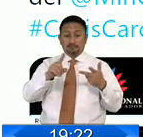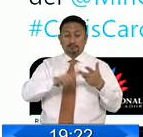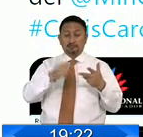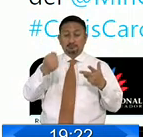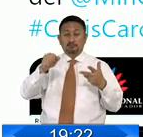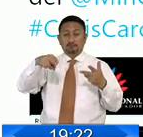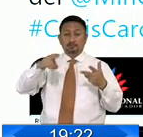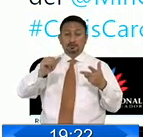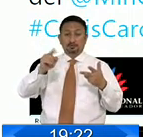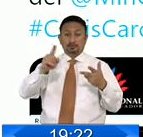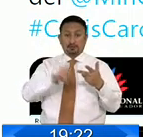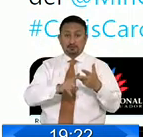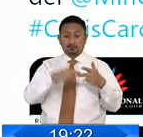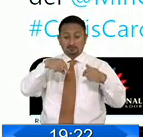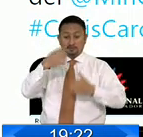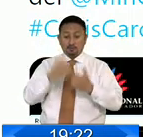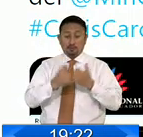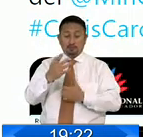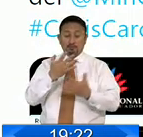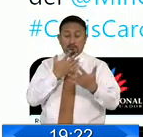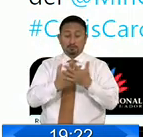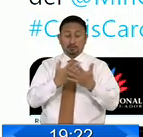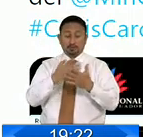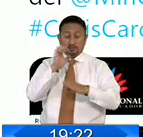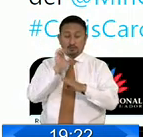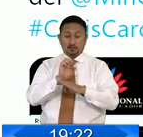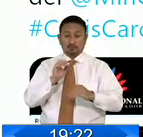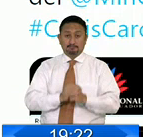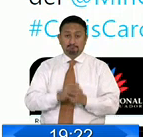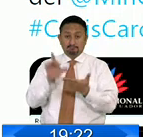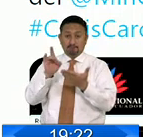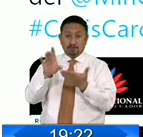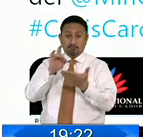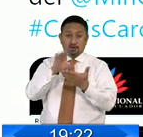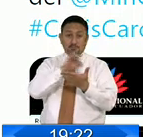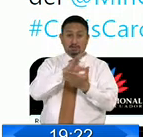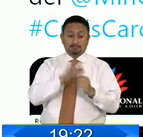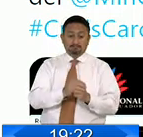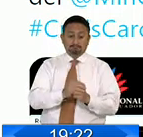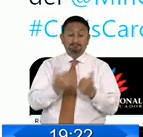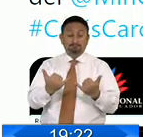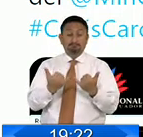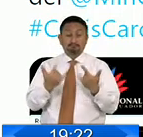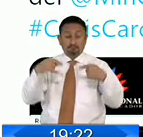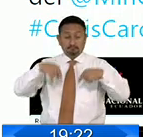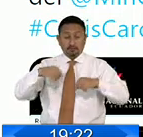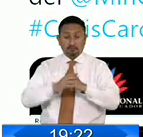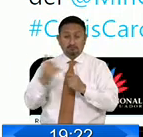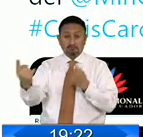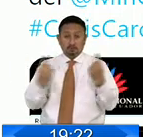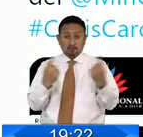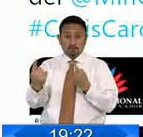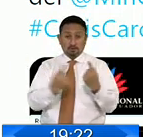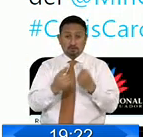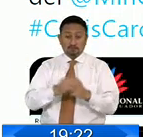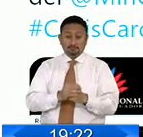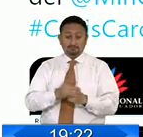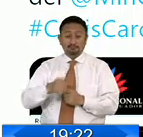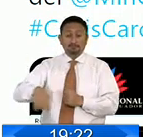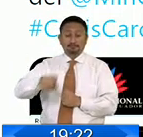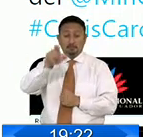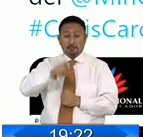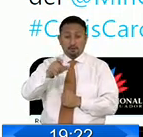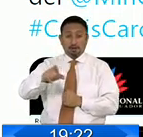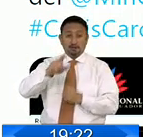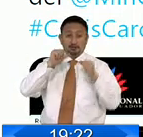sna y por la crisis carcelario en el ecuador recordemos que hoy se realizaron varias comparecencias de los involucrados